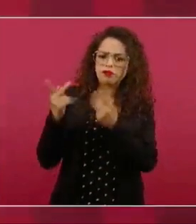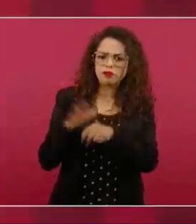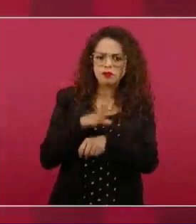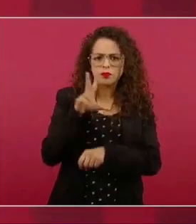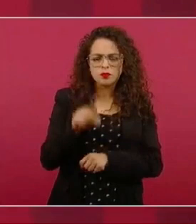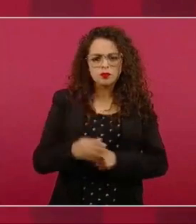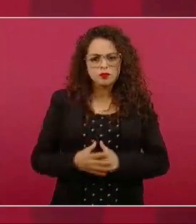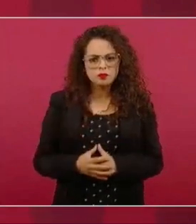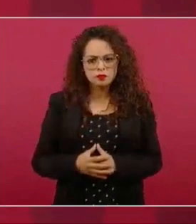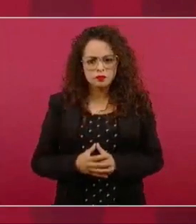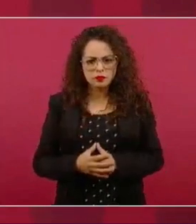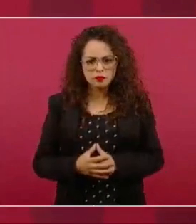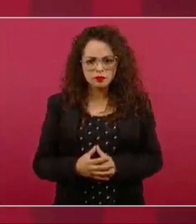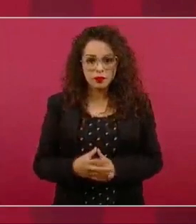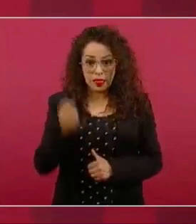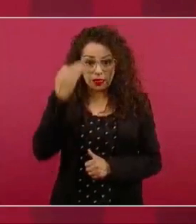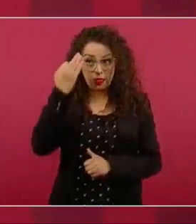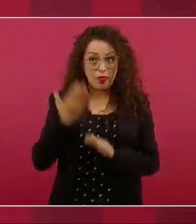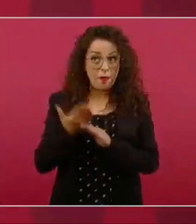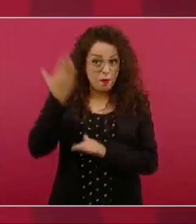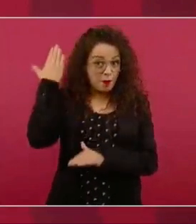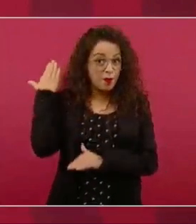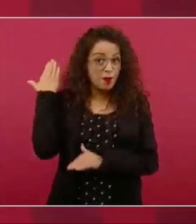en aquel entonces.